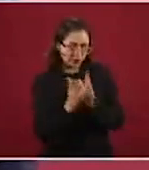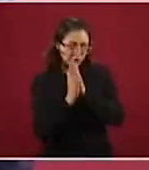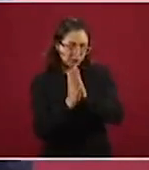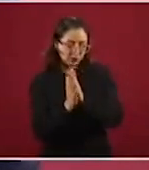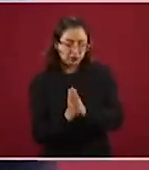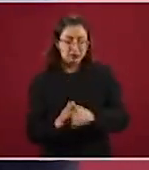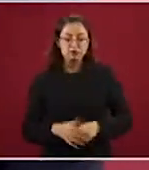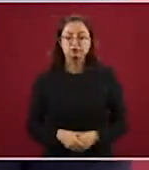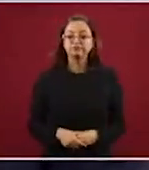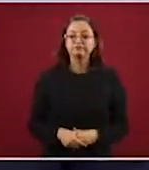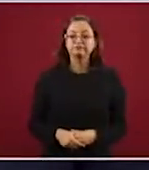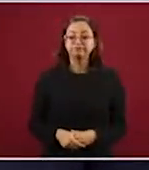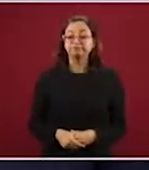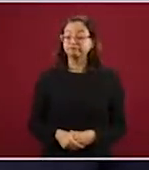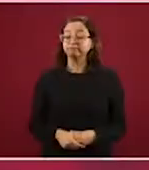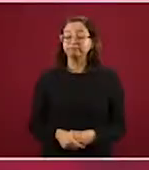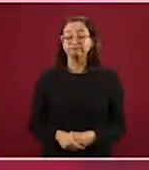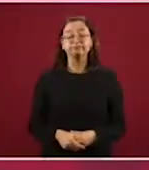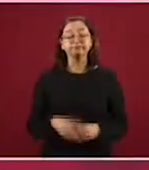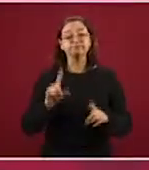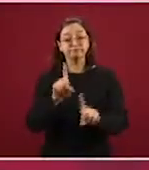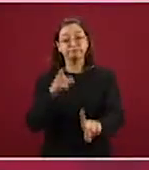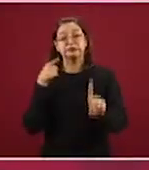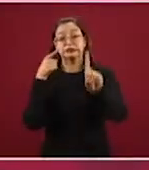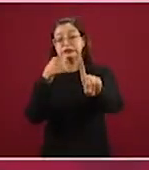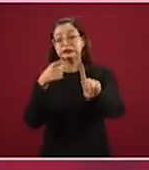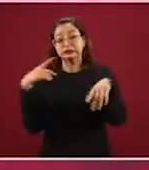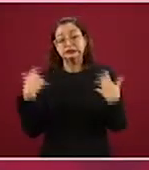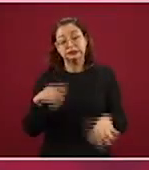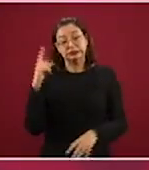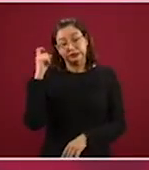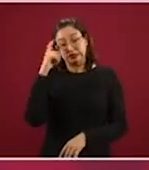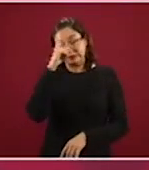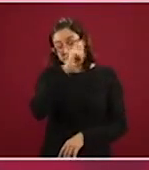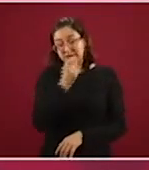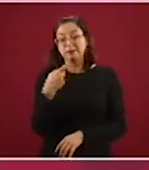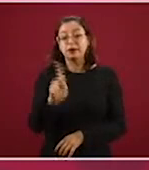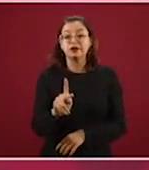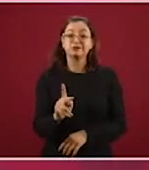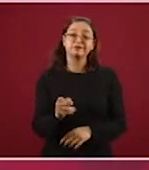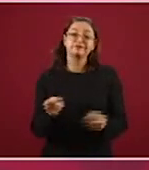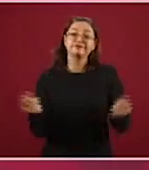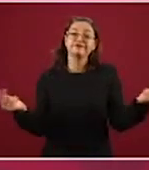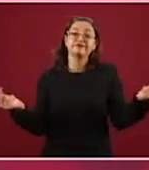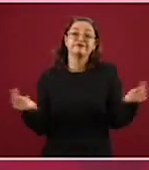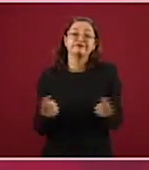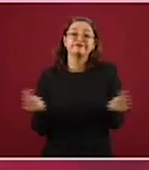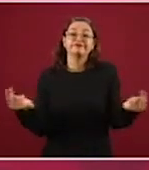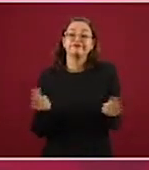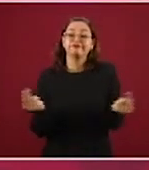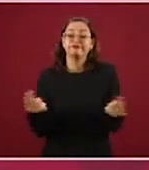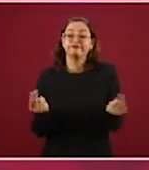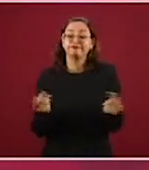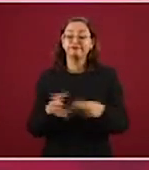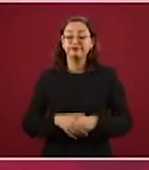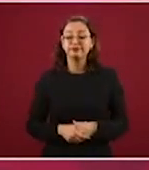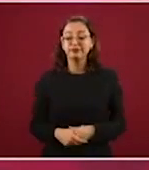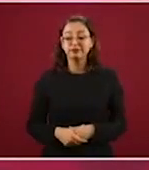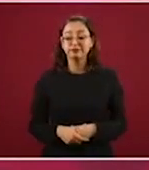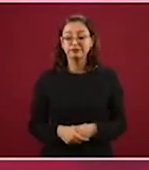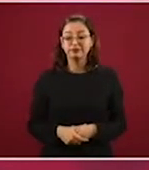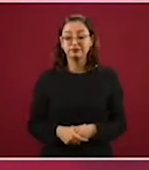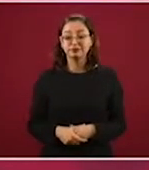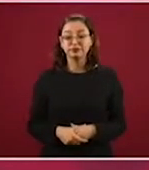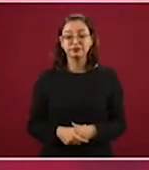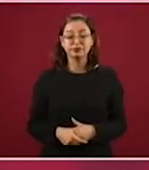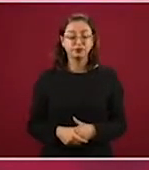es todo un reto es un desafío pero es una necesidad este es lo mismo si